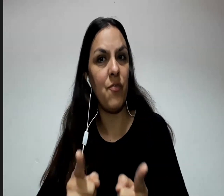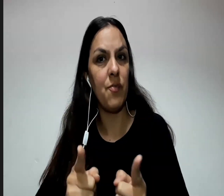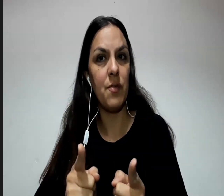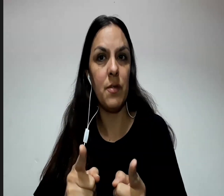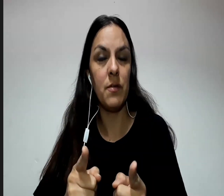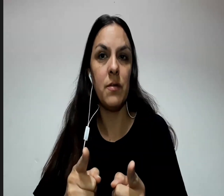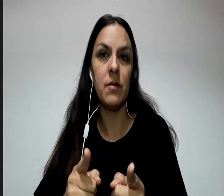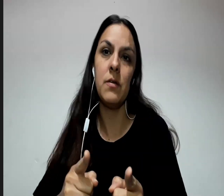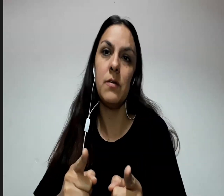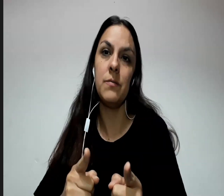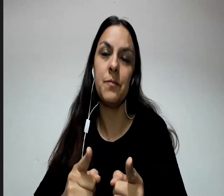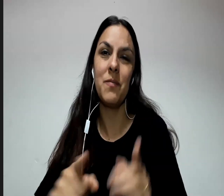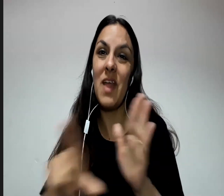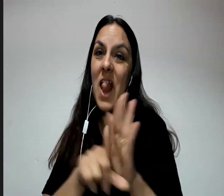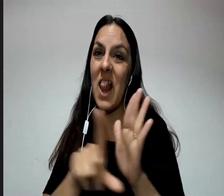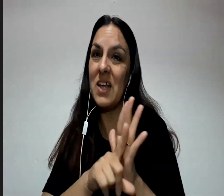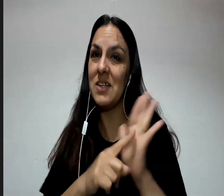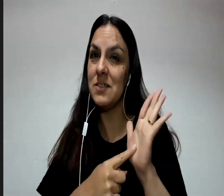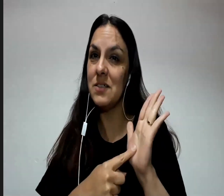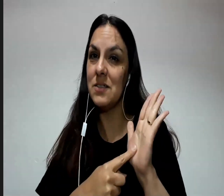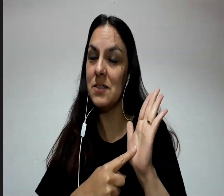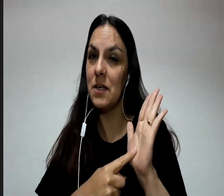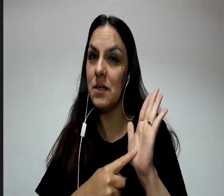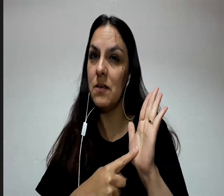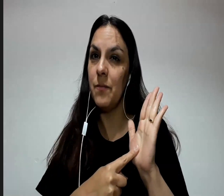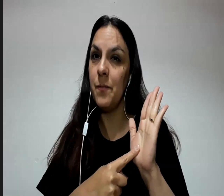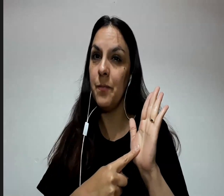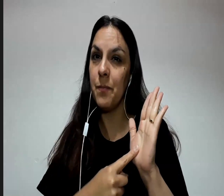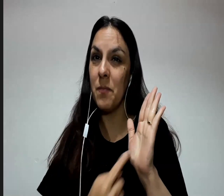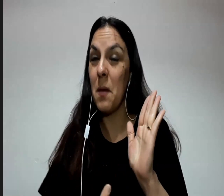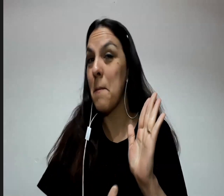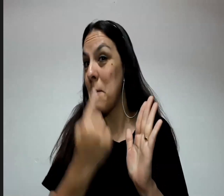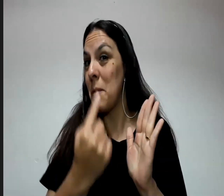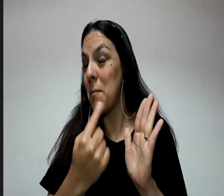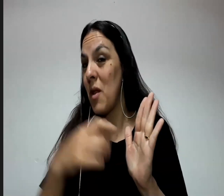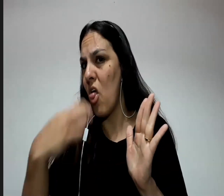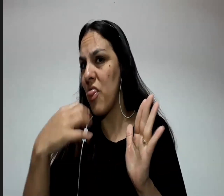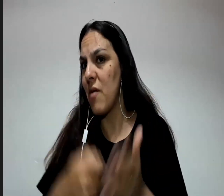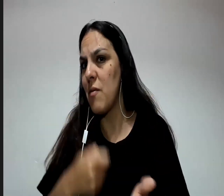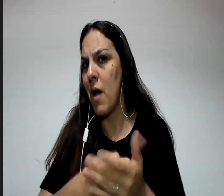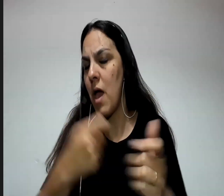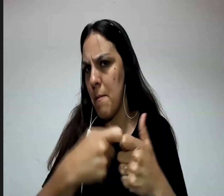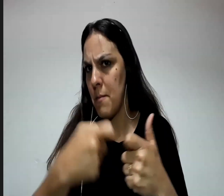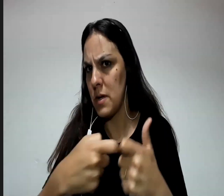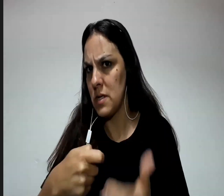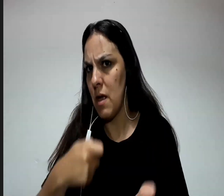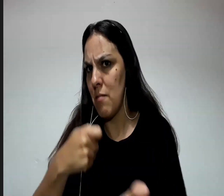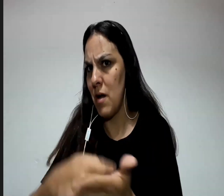una legislación que era, primero tenía que pagar la empresa y después reclamar.